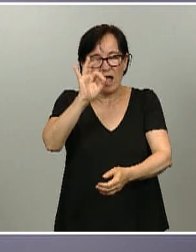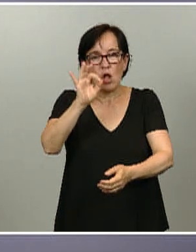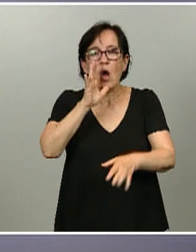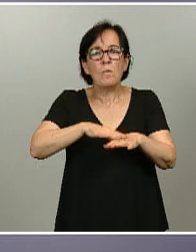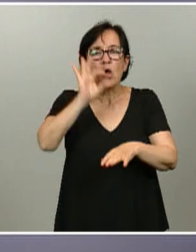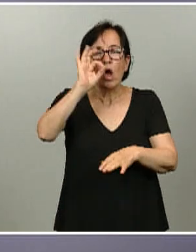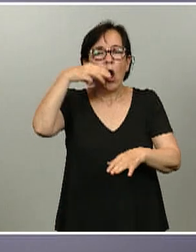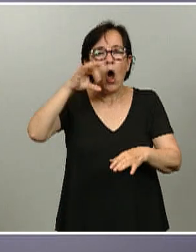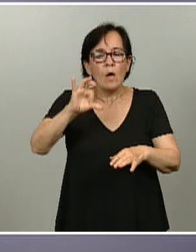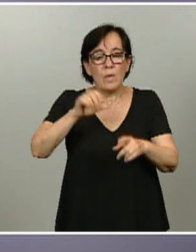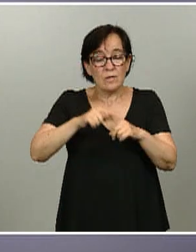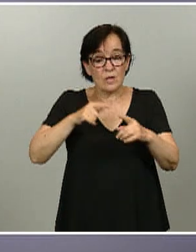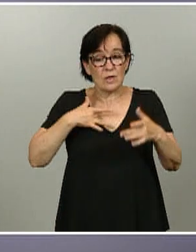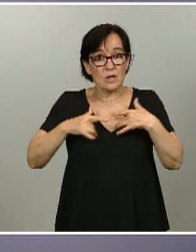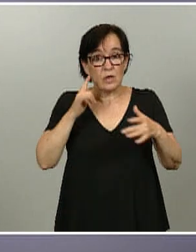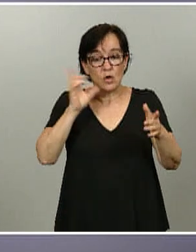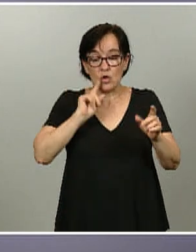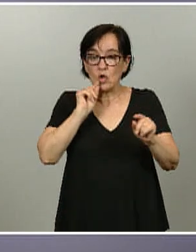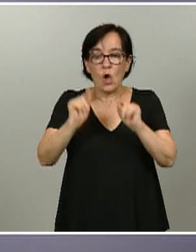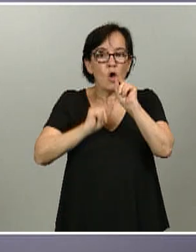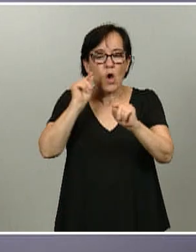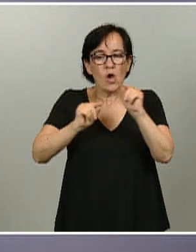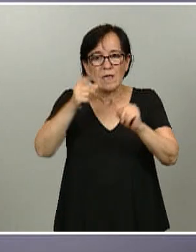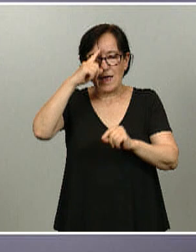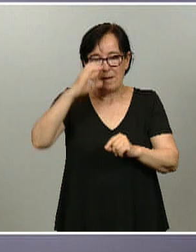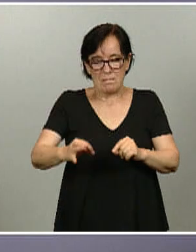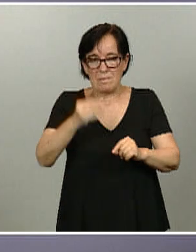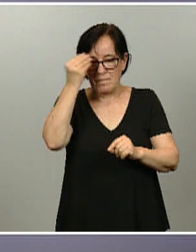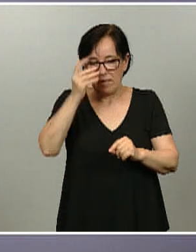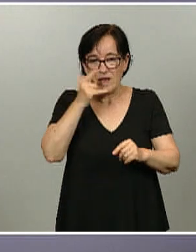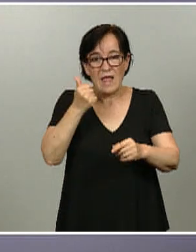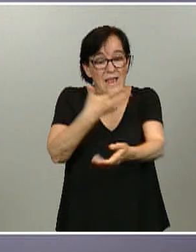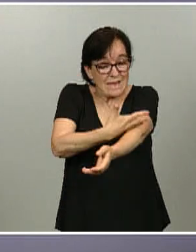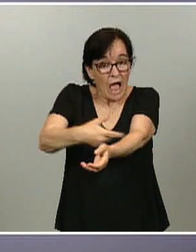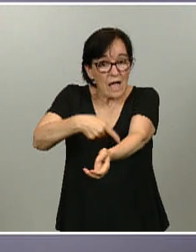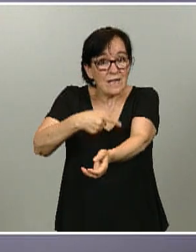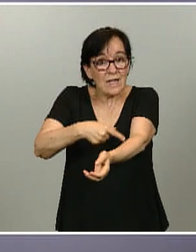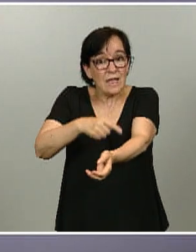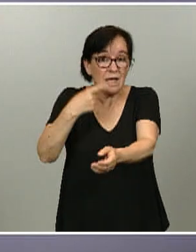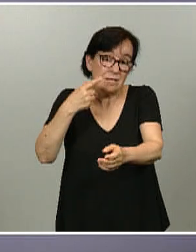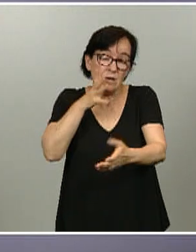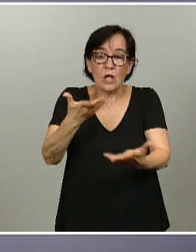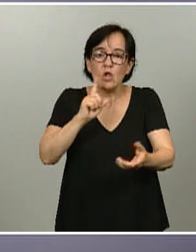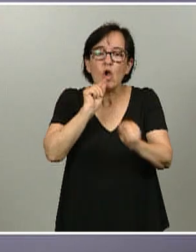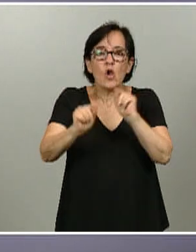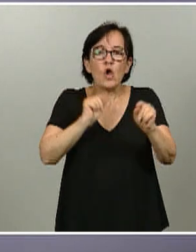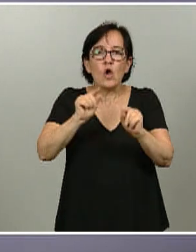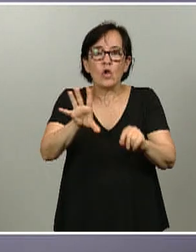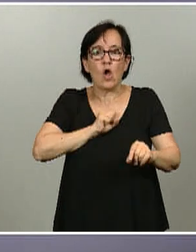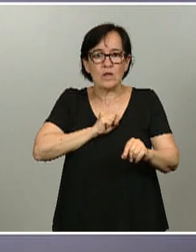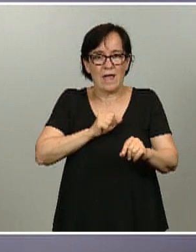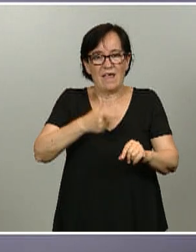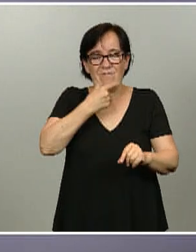los asintomáticos no contagian como se creía, y las personas que tienen ese tipo de sangre es porque se cree que no se contagian tan fácilmente. Un estudio que se